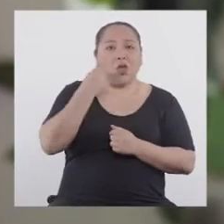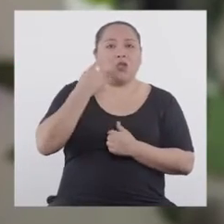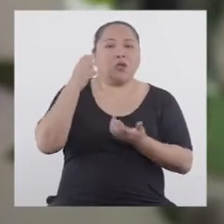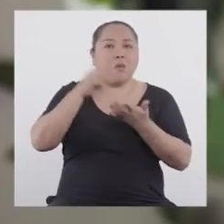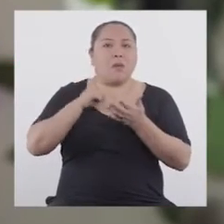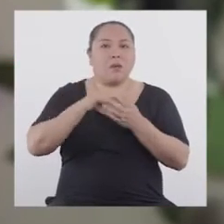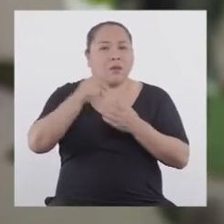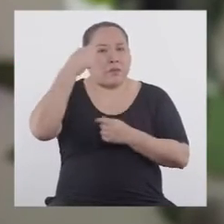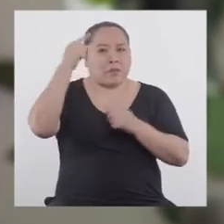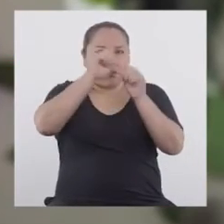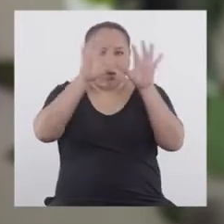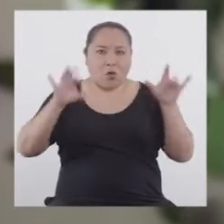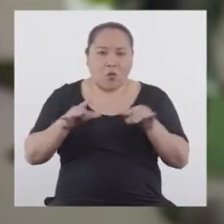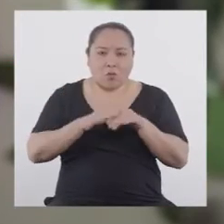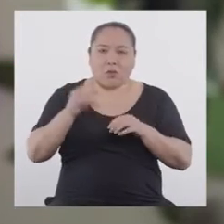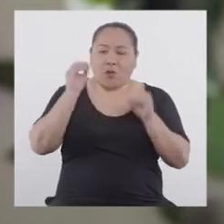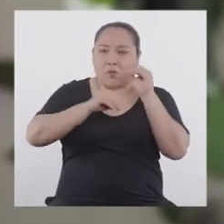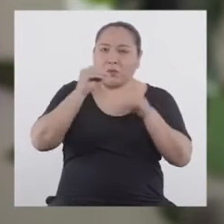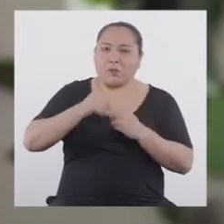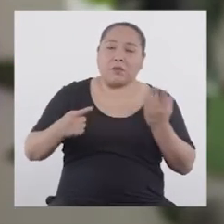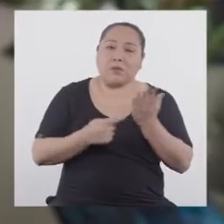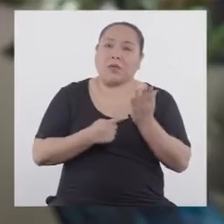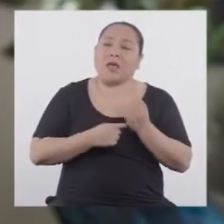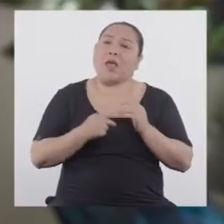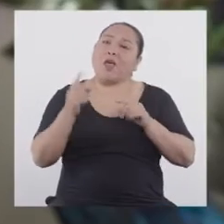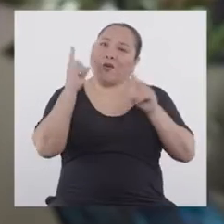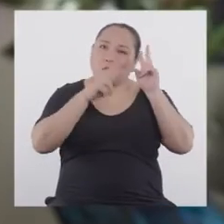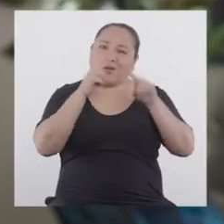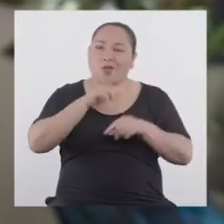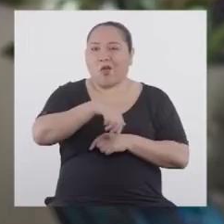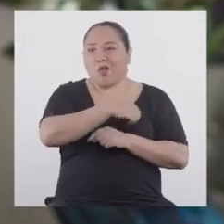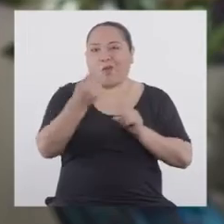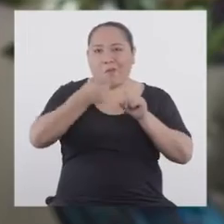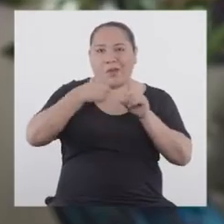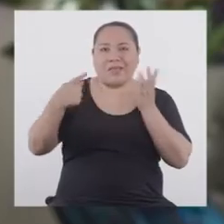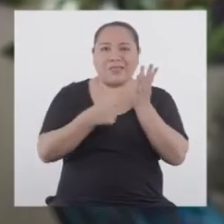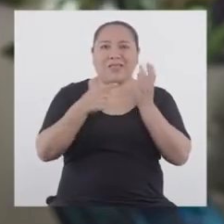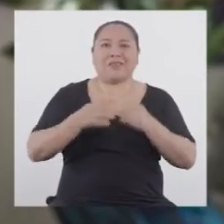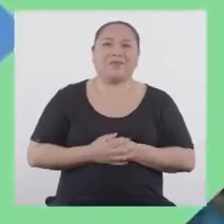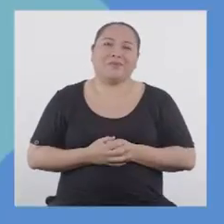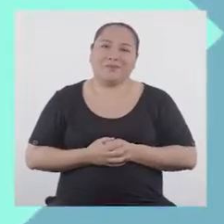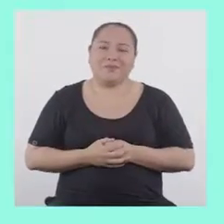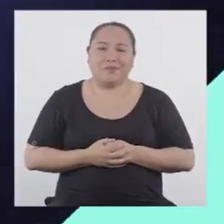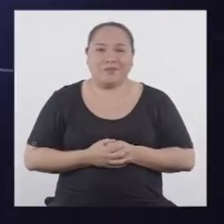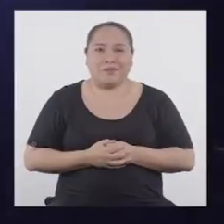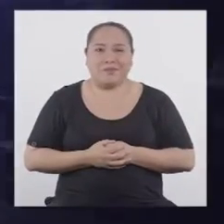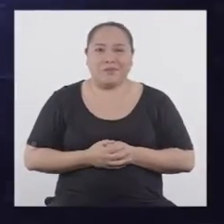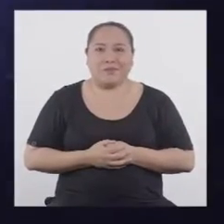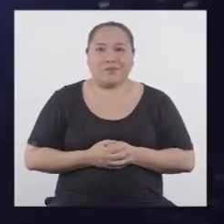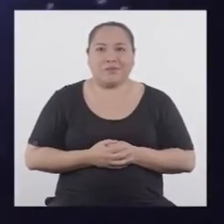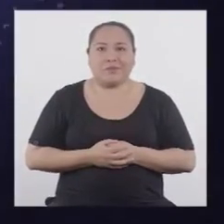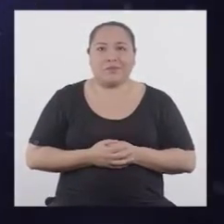más de pensamiento computacional y aplicaciones en red, síganos en otro episodio de Más Tech.